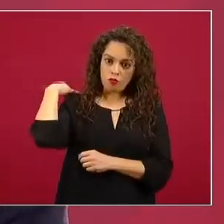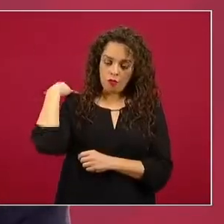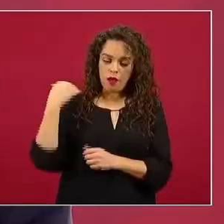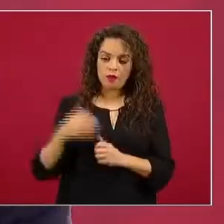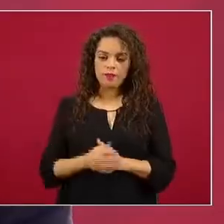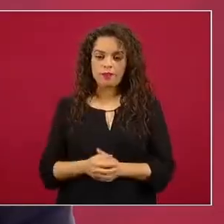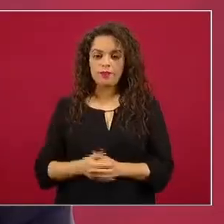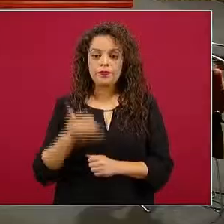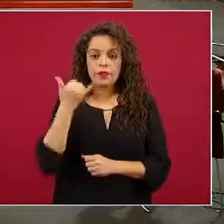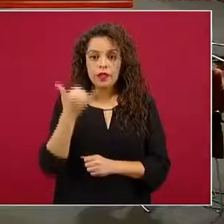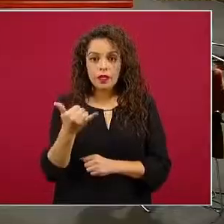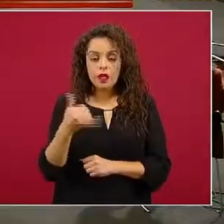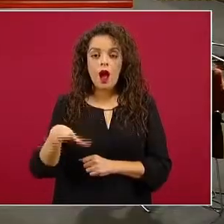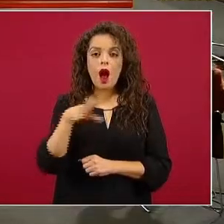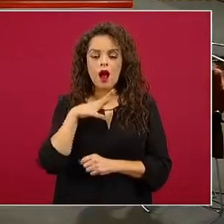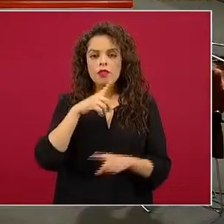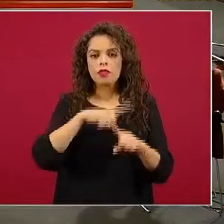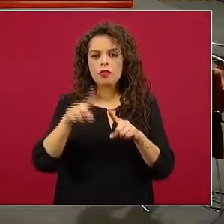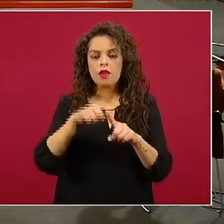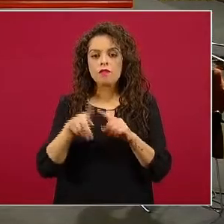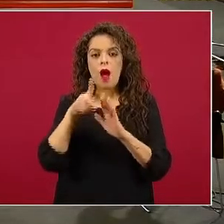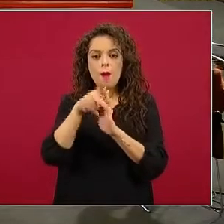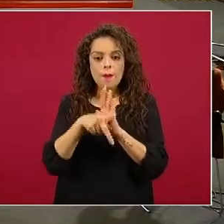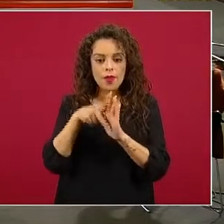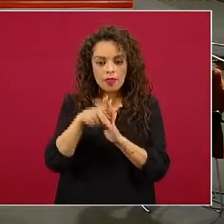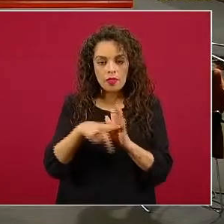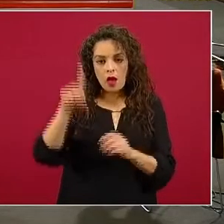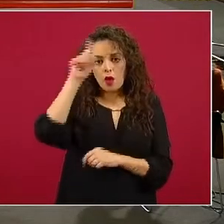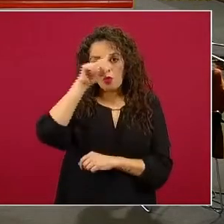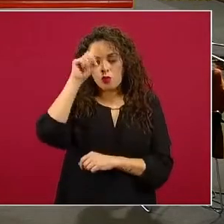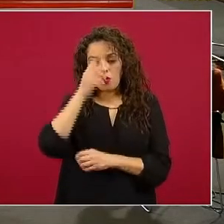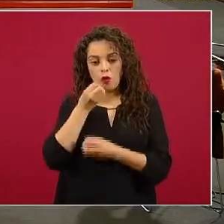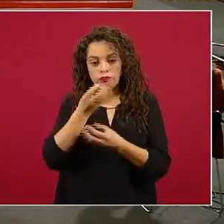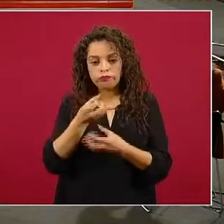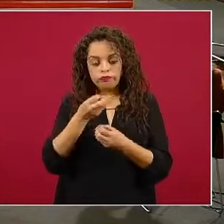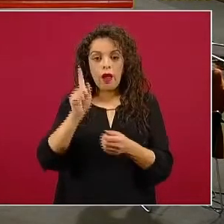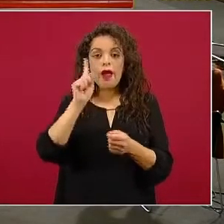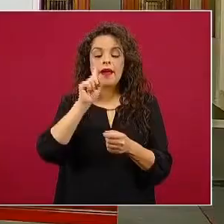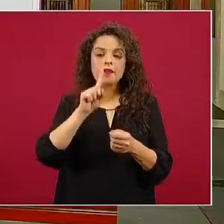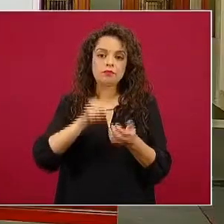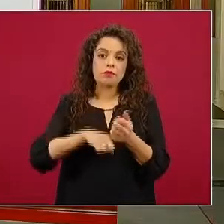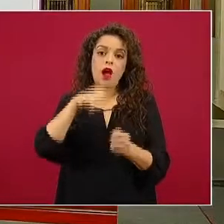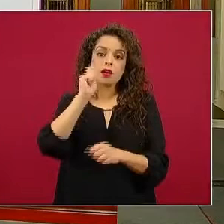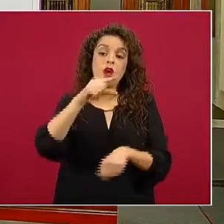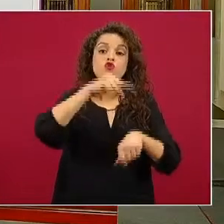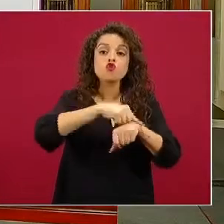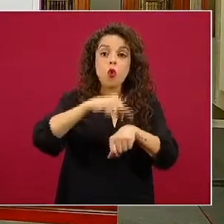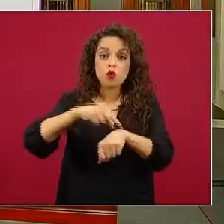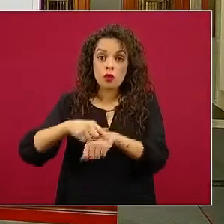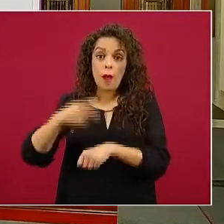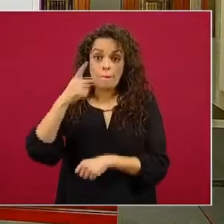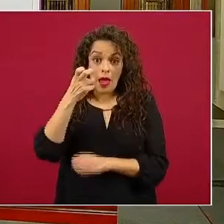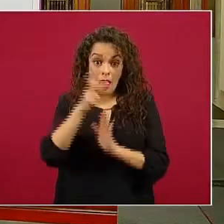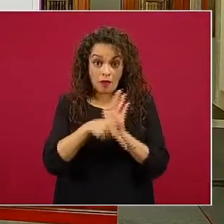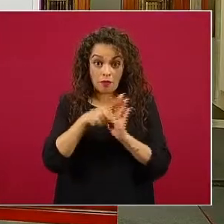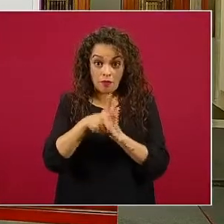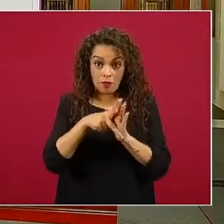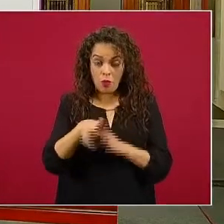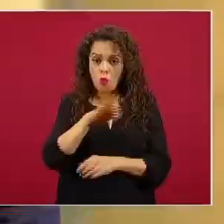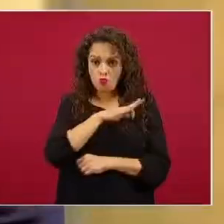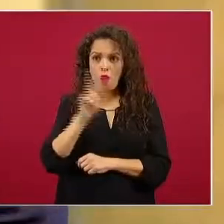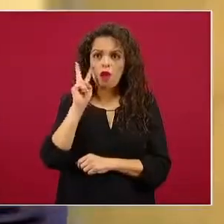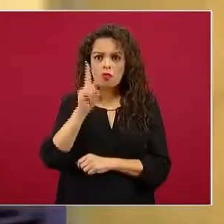sino produciendo videos y asesorando a las comunidades médicas, pero también los videos son de acceso público, se pueden acceder a través